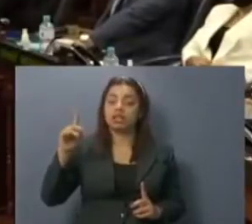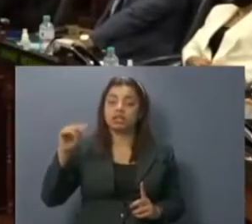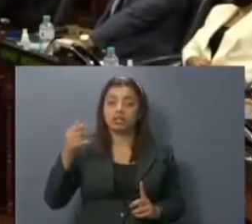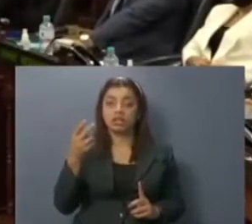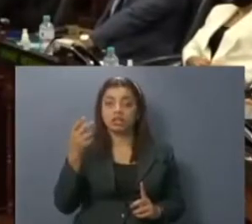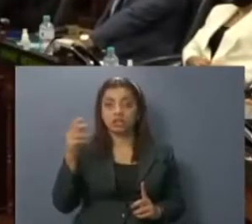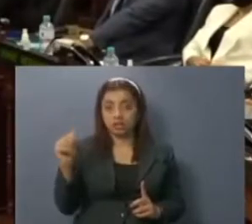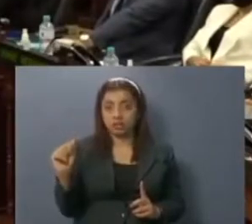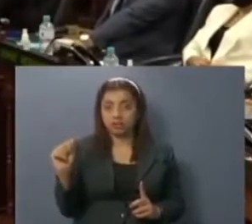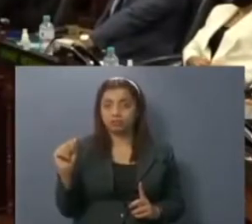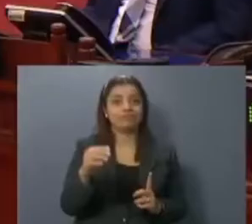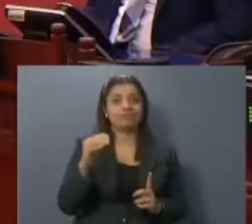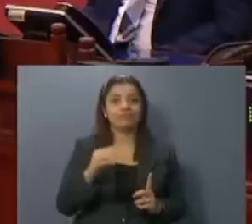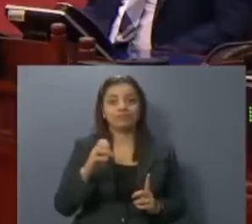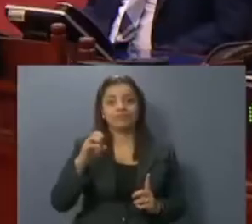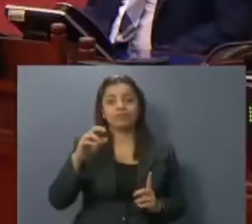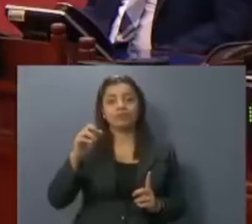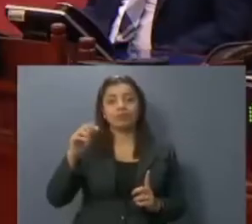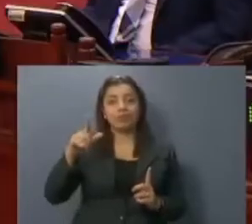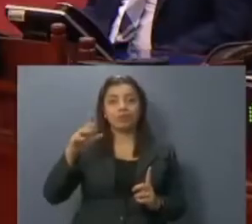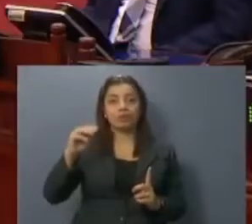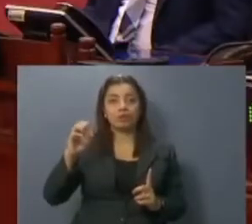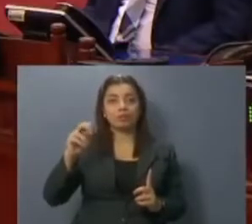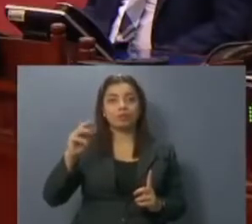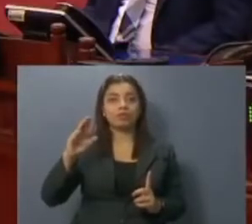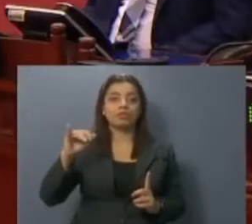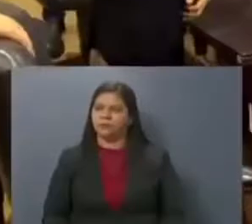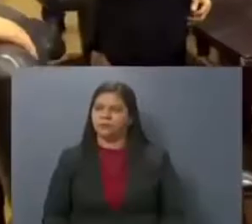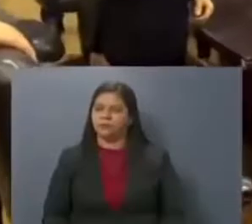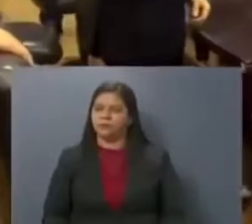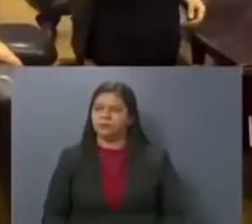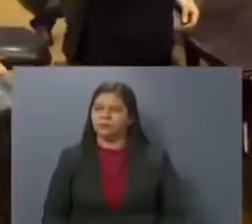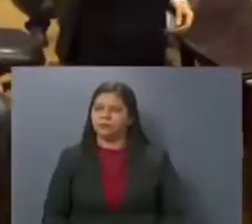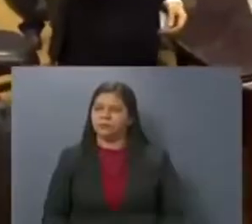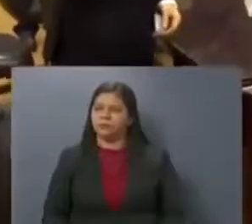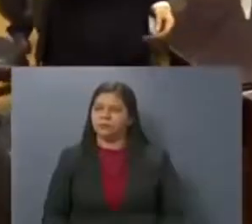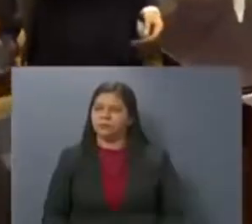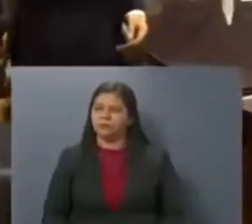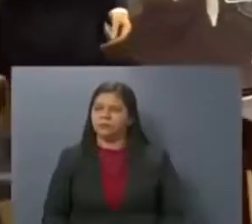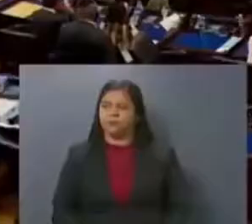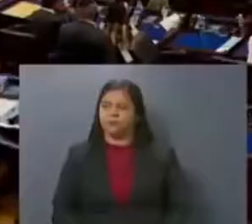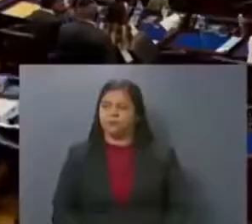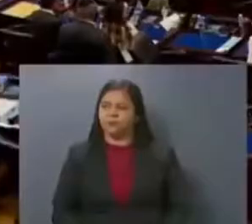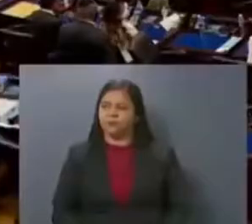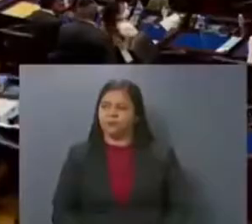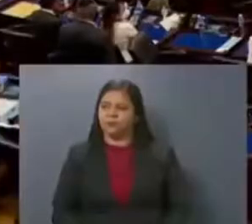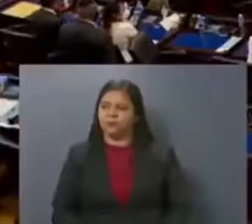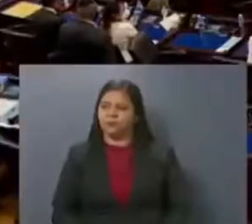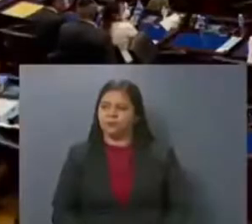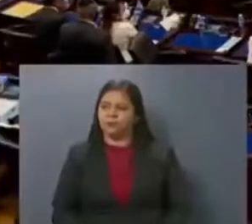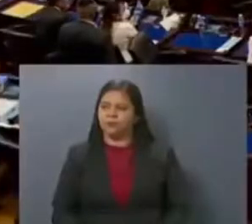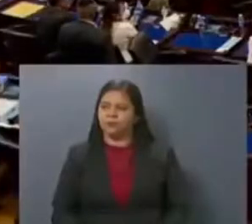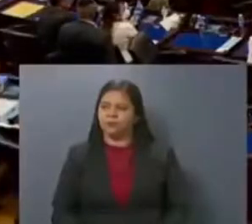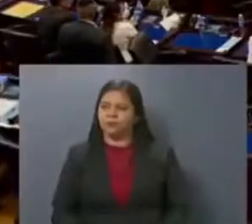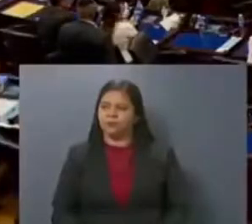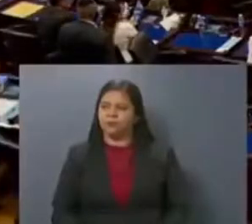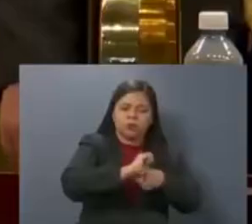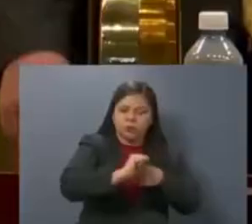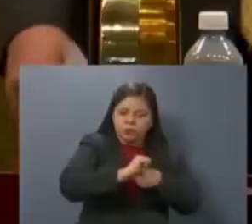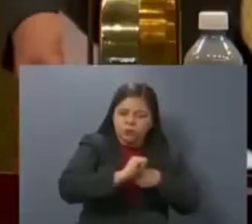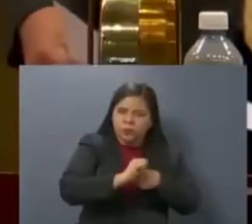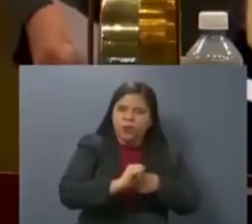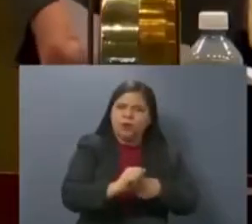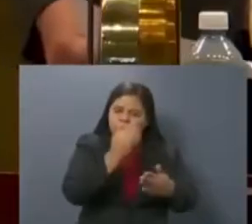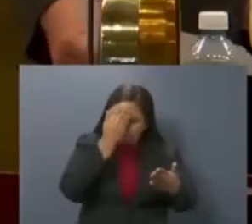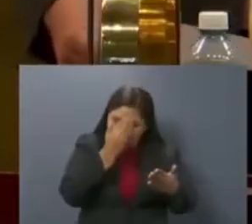la respuesta de la Oficina de Información y Respuesta, OIR, de la Asamblea, a una de sus solicitudes de acceso a la información, que